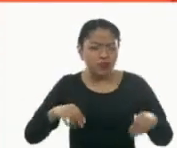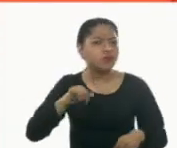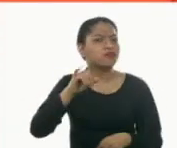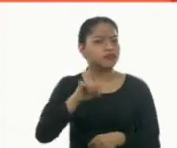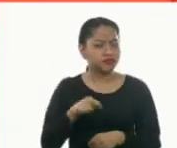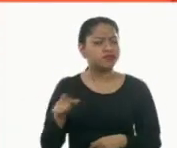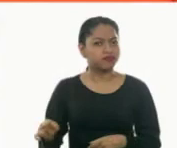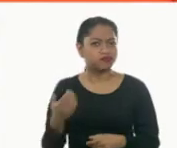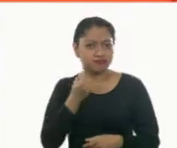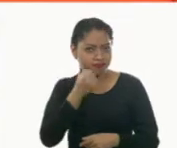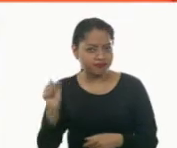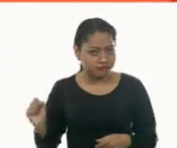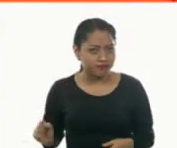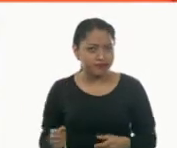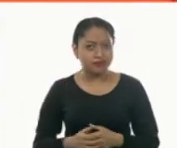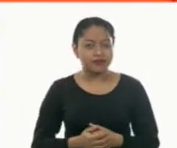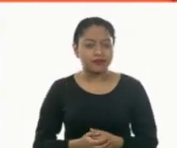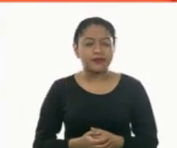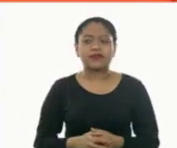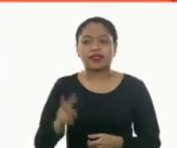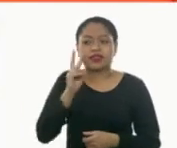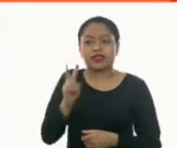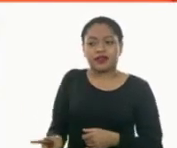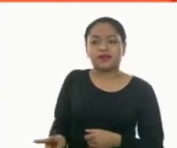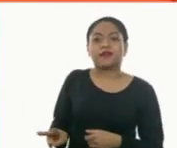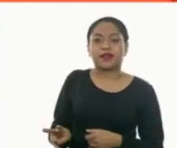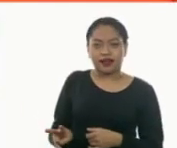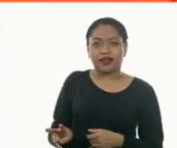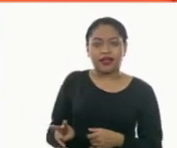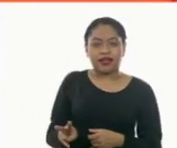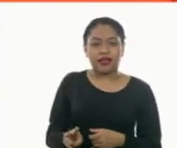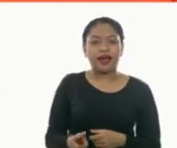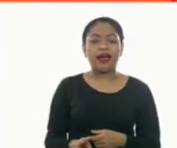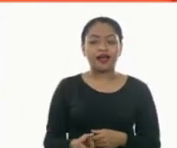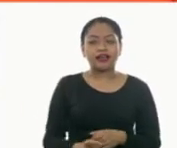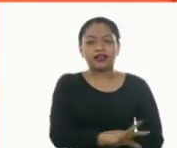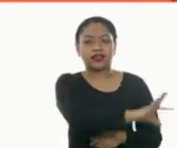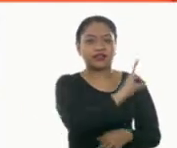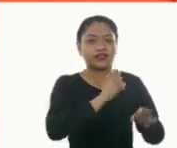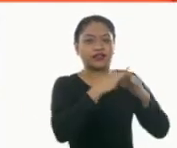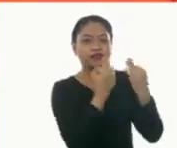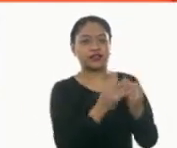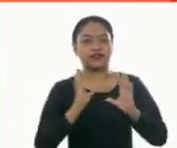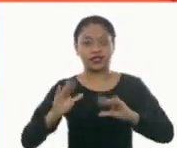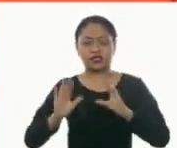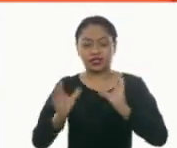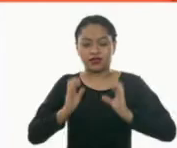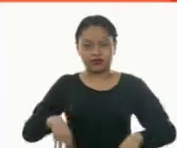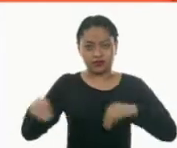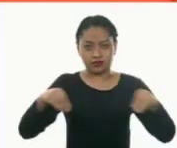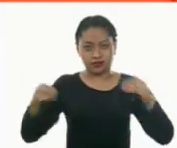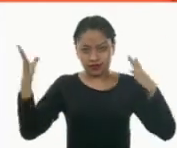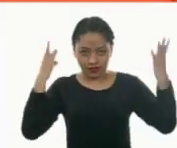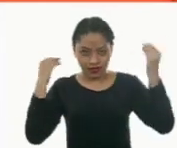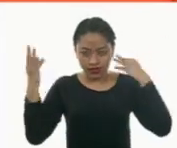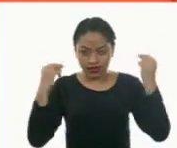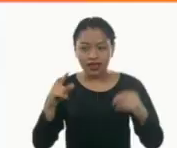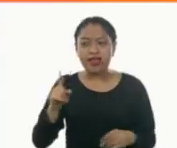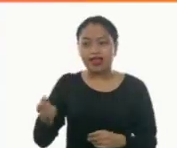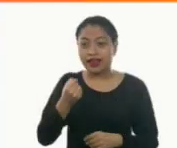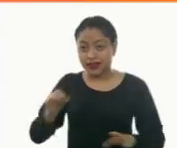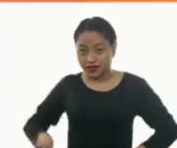cuerpo. Entonces empezamos a trabajar con el método fonético gestual, porque son 2 de las habilidades básicas de ese